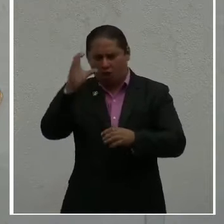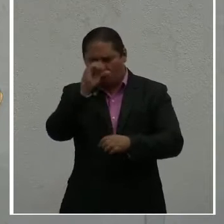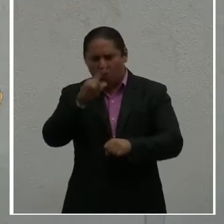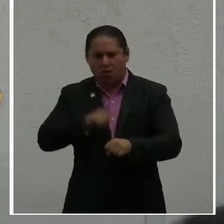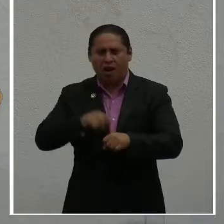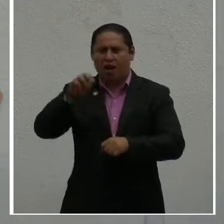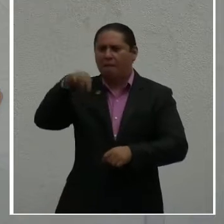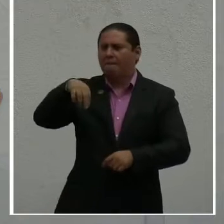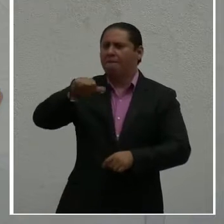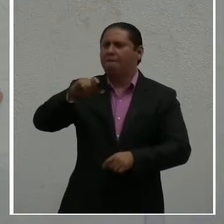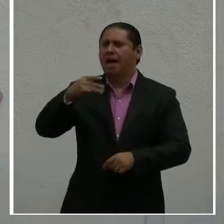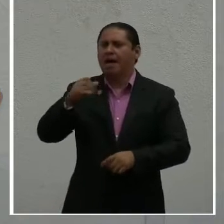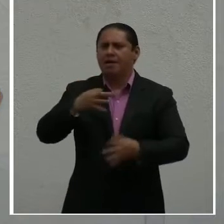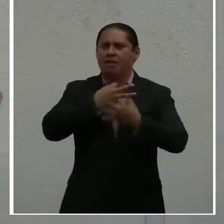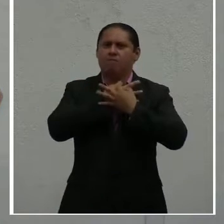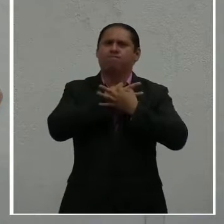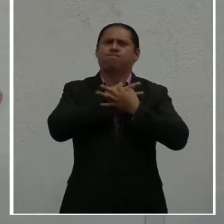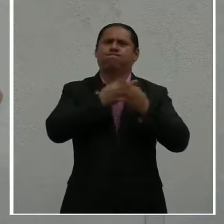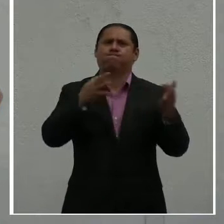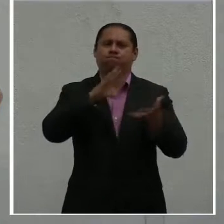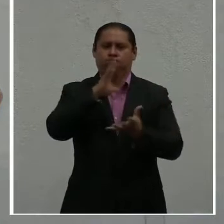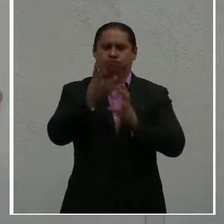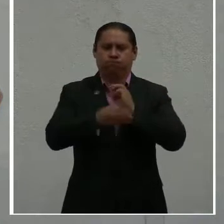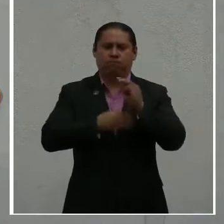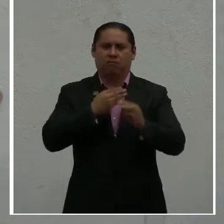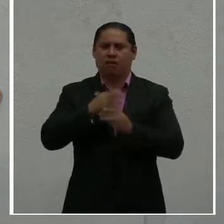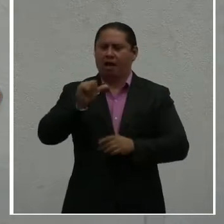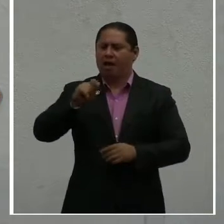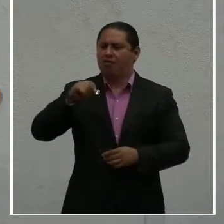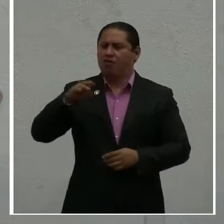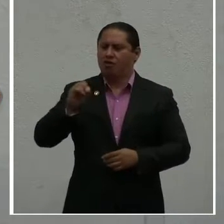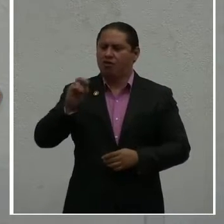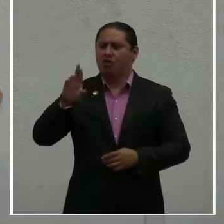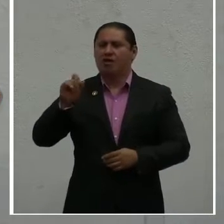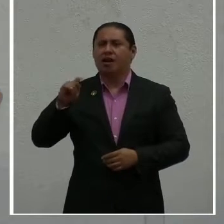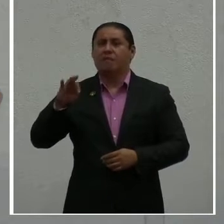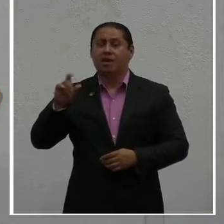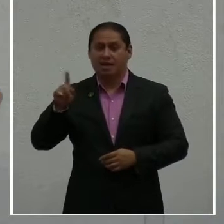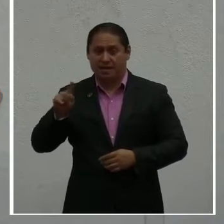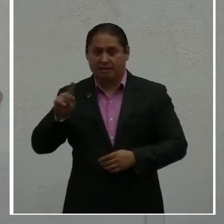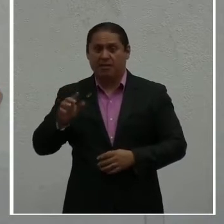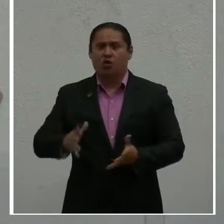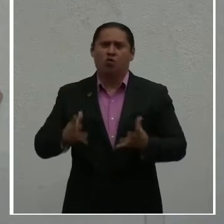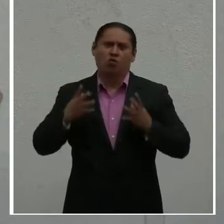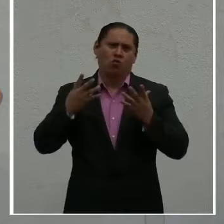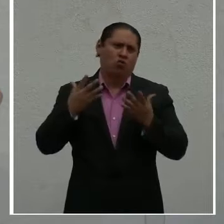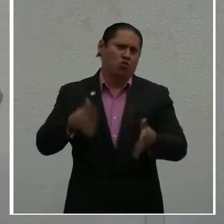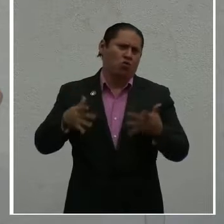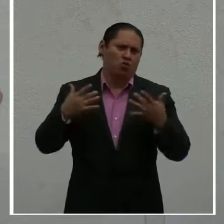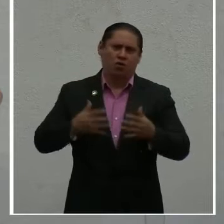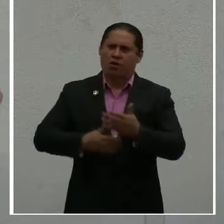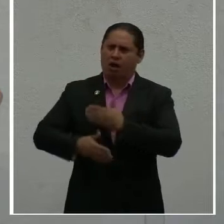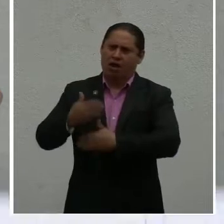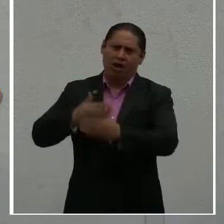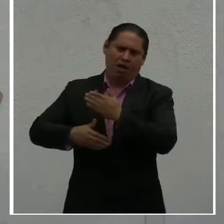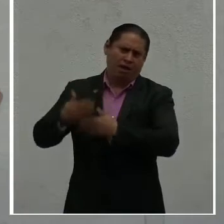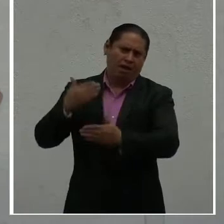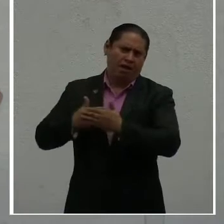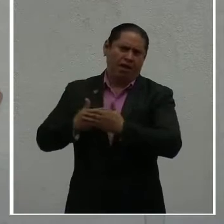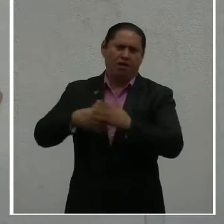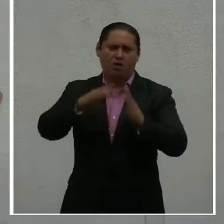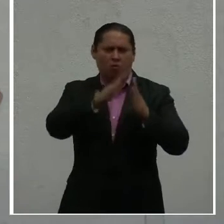alrededor del mundo. Antonio Ramírez Intzin destaca desde hace 34 años como